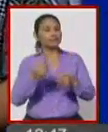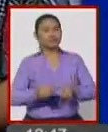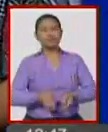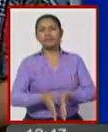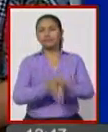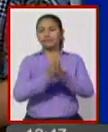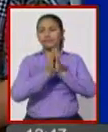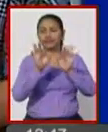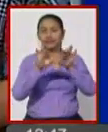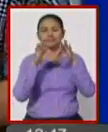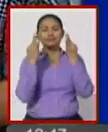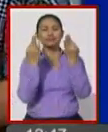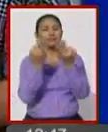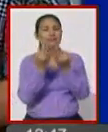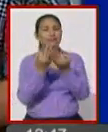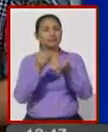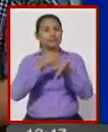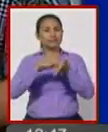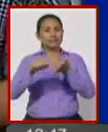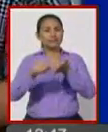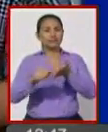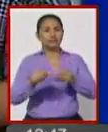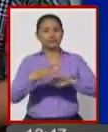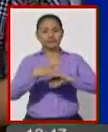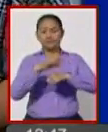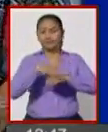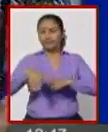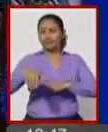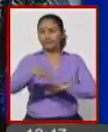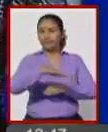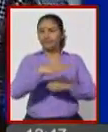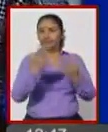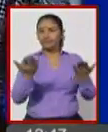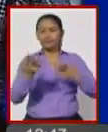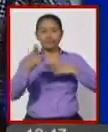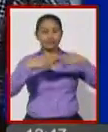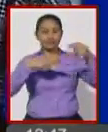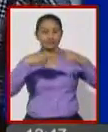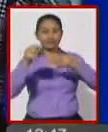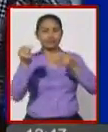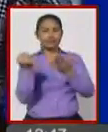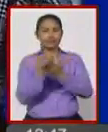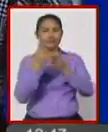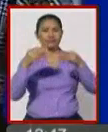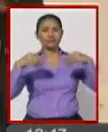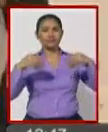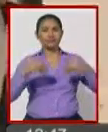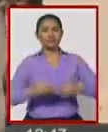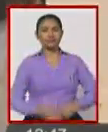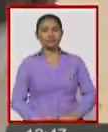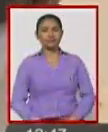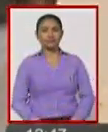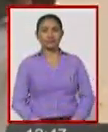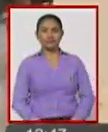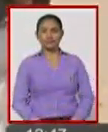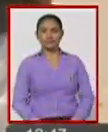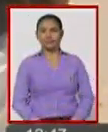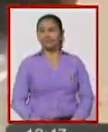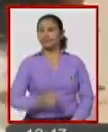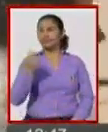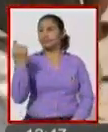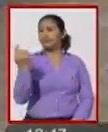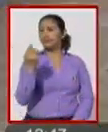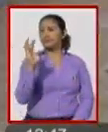la demanda de esta familia que pide el pago de expropiación de terrenos donde se construye un mercado nuevo. A